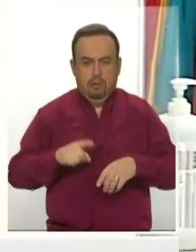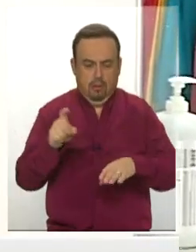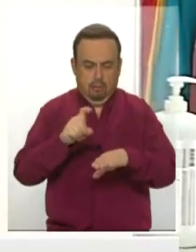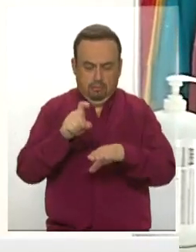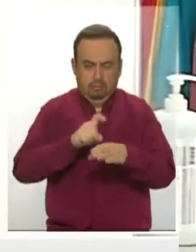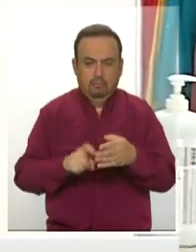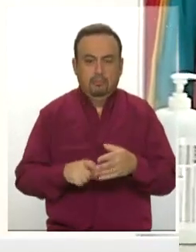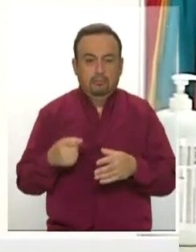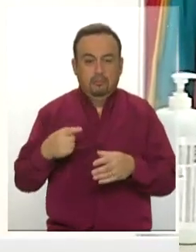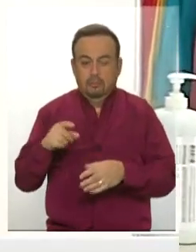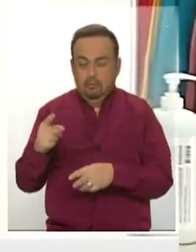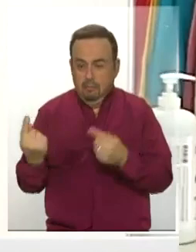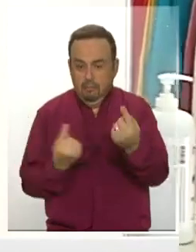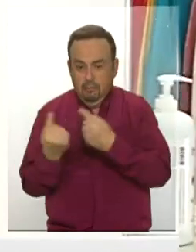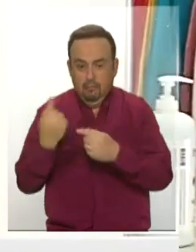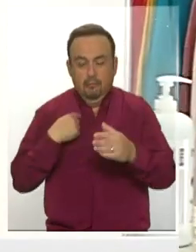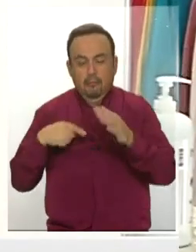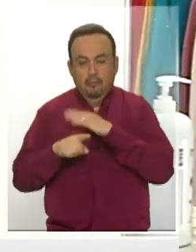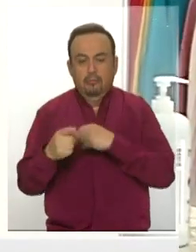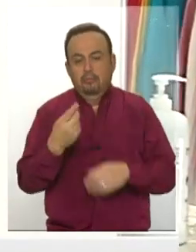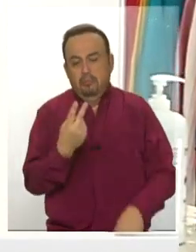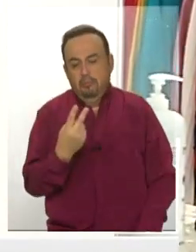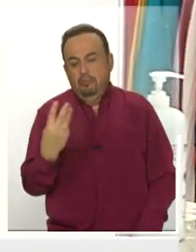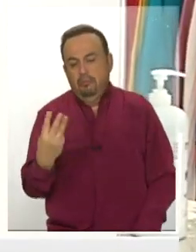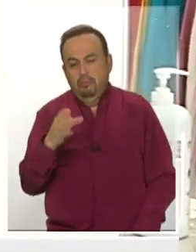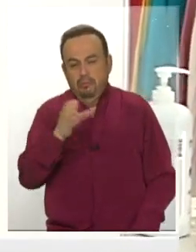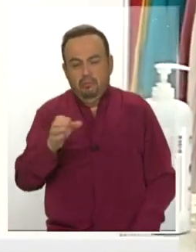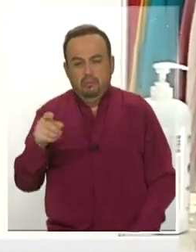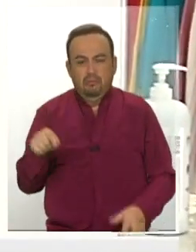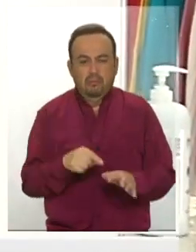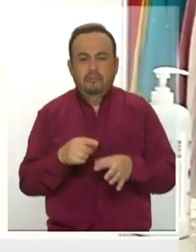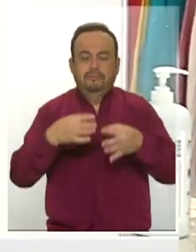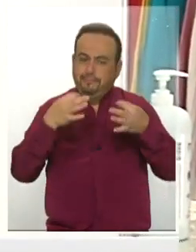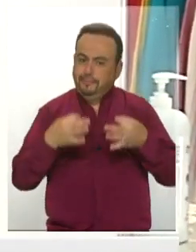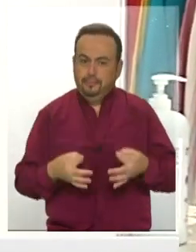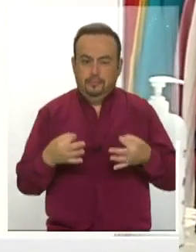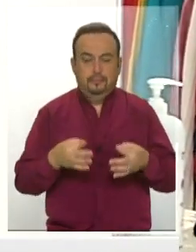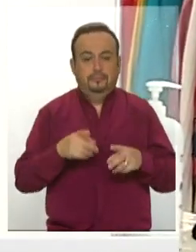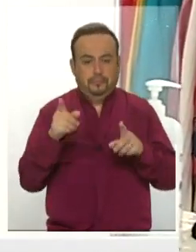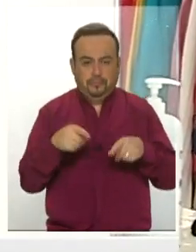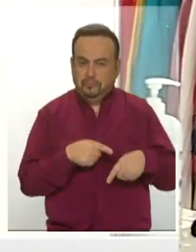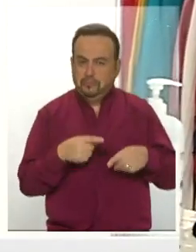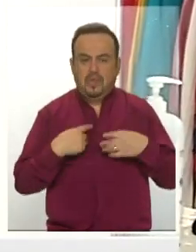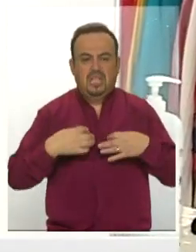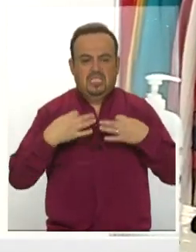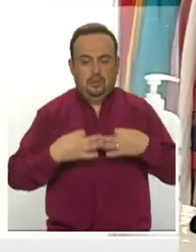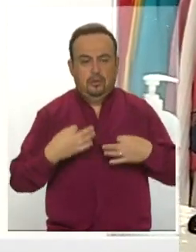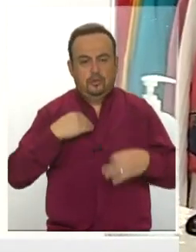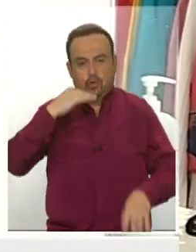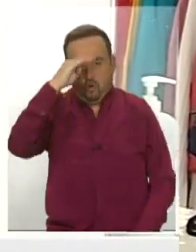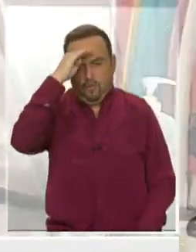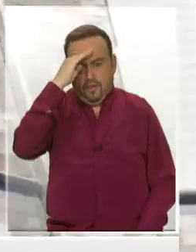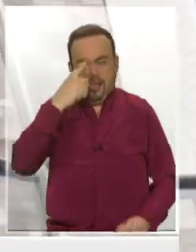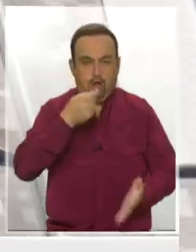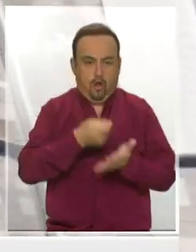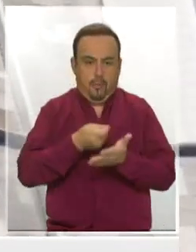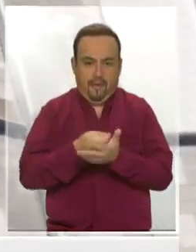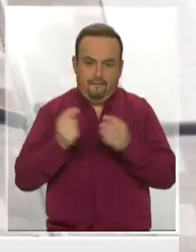gel. Cuando entran los clientes vamos a atender a dos o tres personas, pero con toda la seguridad, así que para que vengas con toda la confianza a